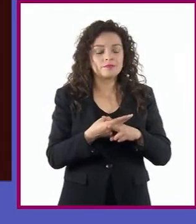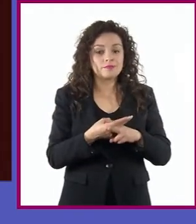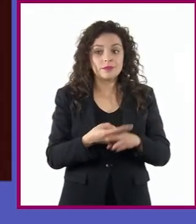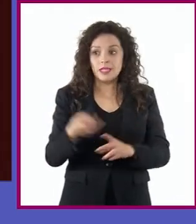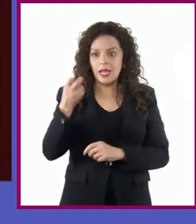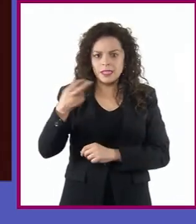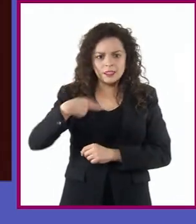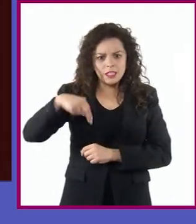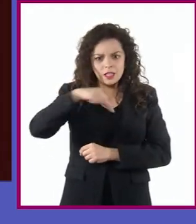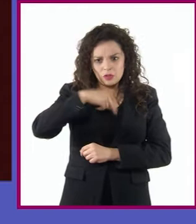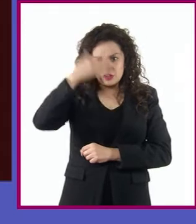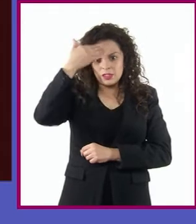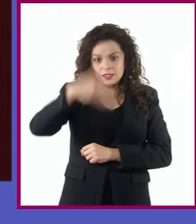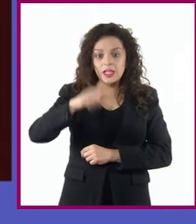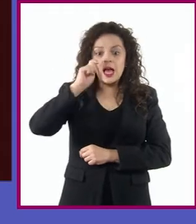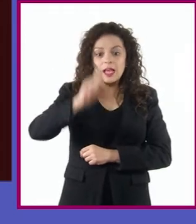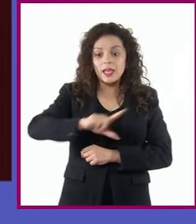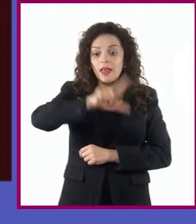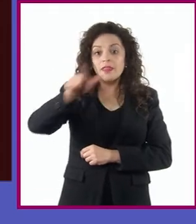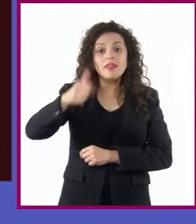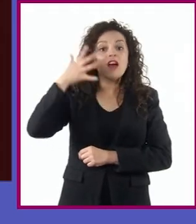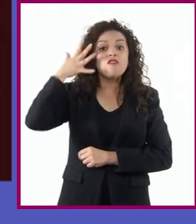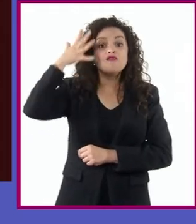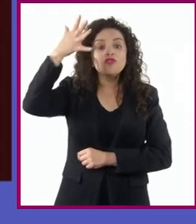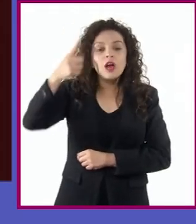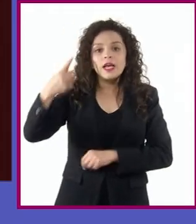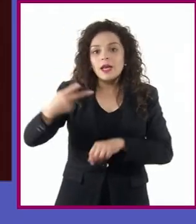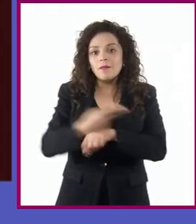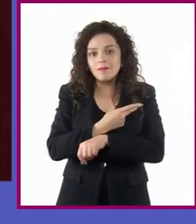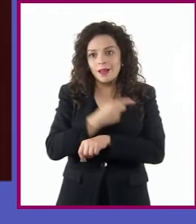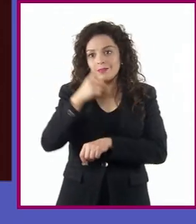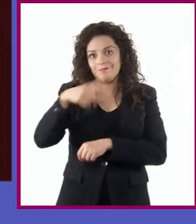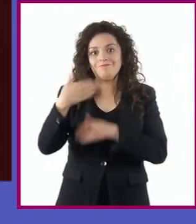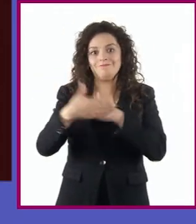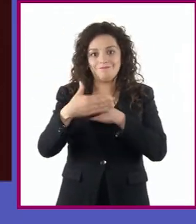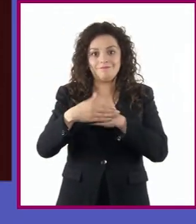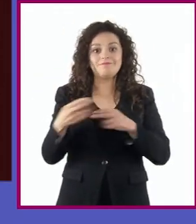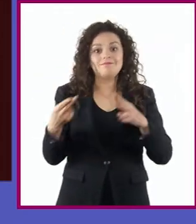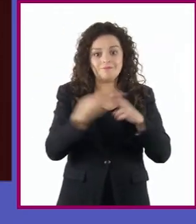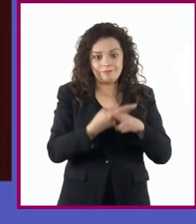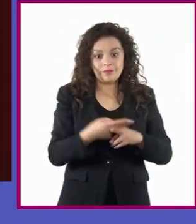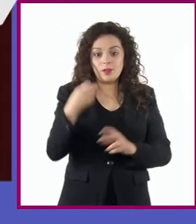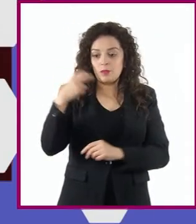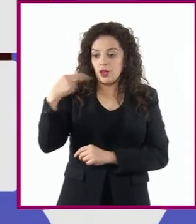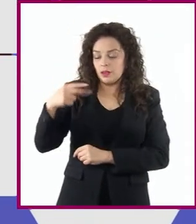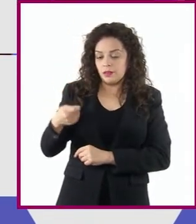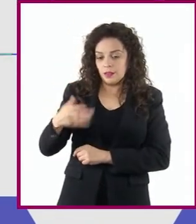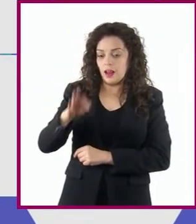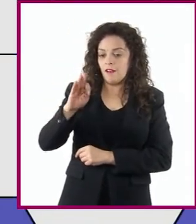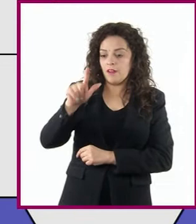un evento que ocurrirá en el futuro de la vida del personaje, y por eso se trata de un flash forward.